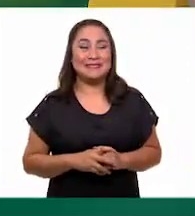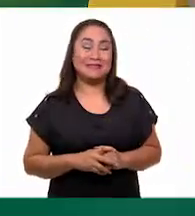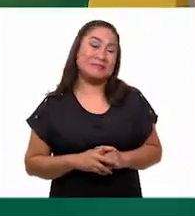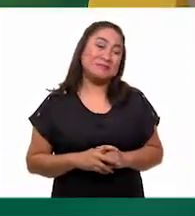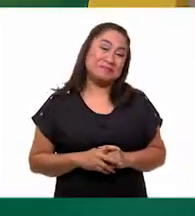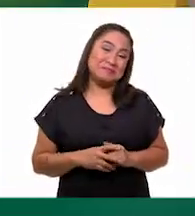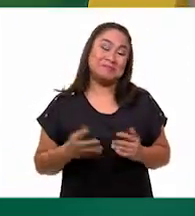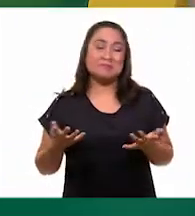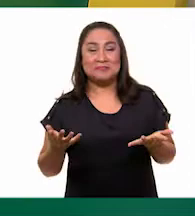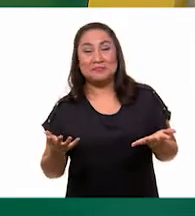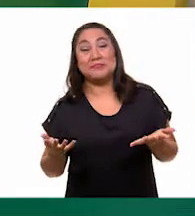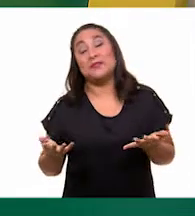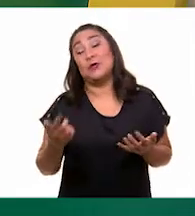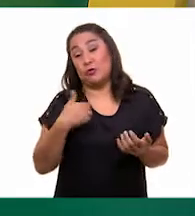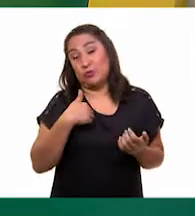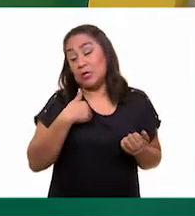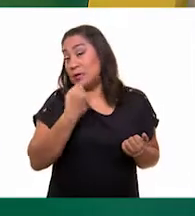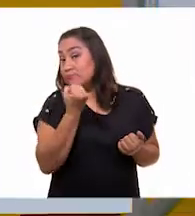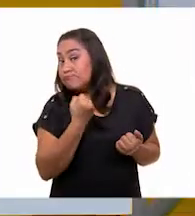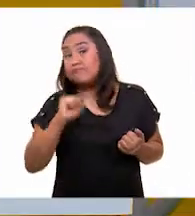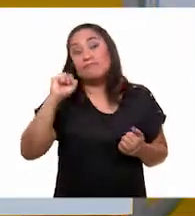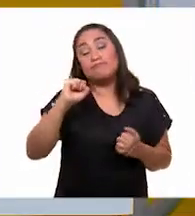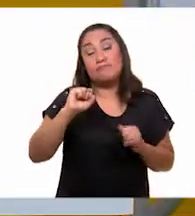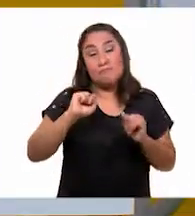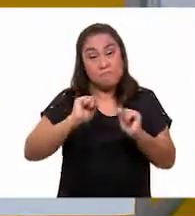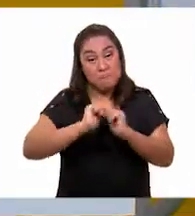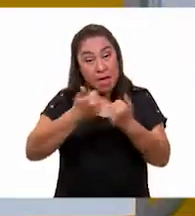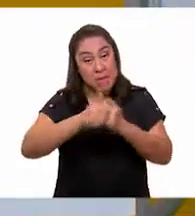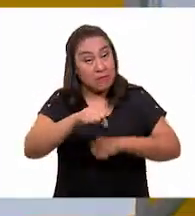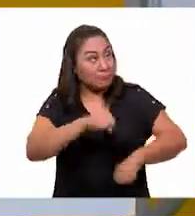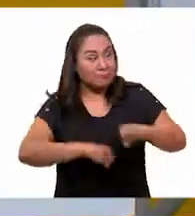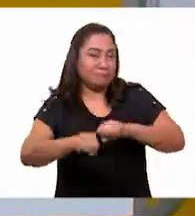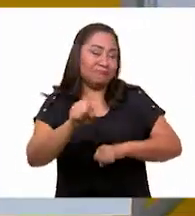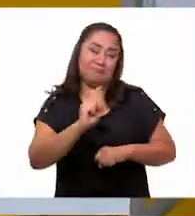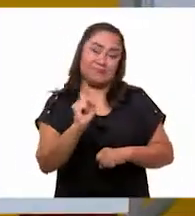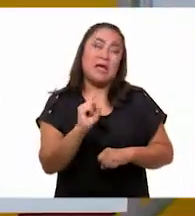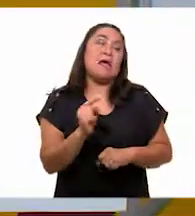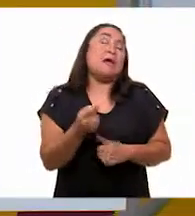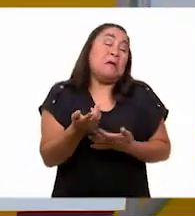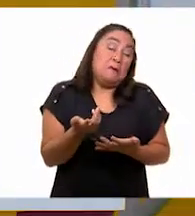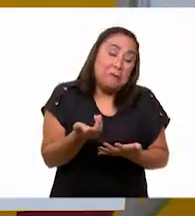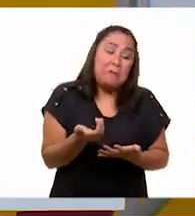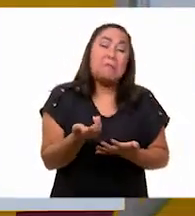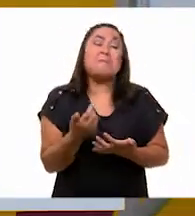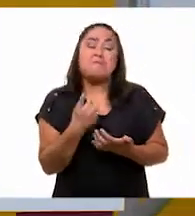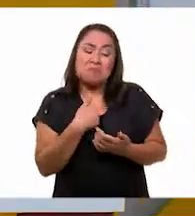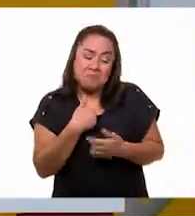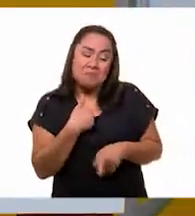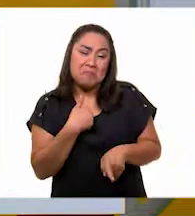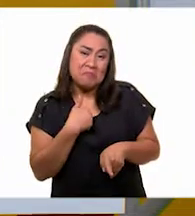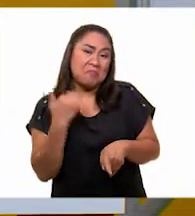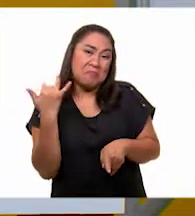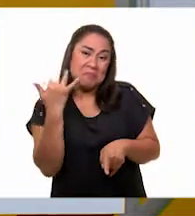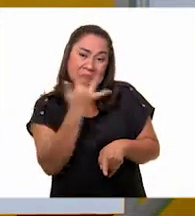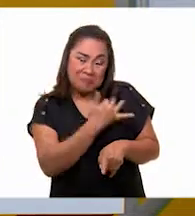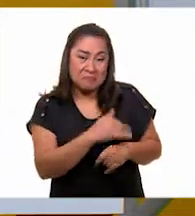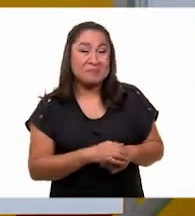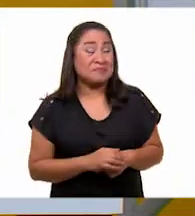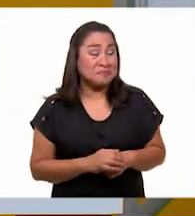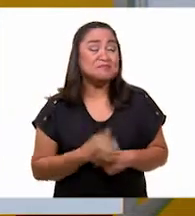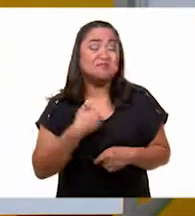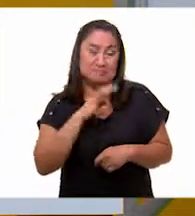Digo, no soy un experto panadero, pero la verdad, yo sí me lo comía, ¿eh? ¿Tú sí te lo